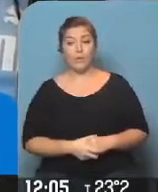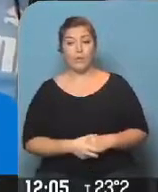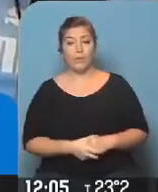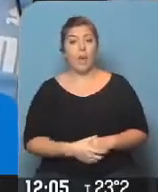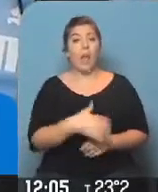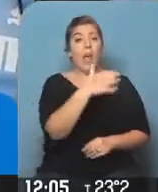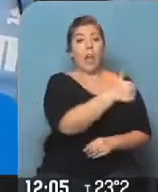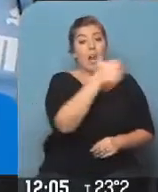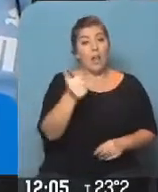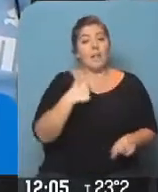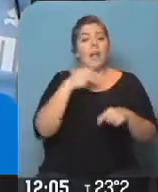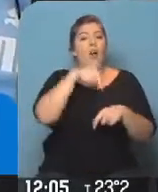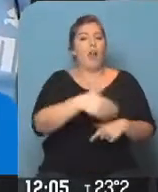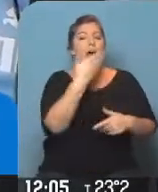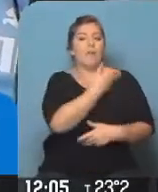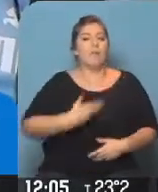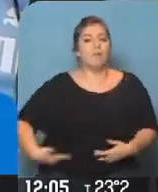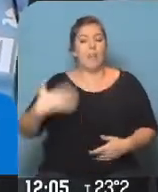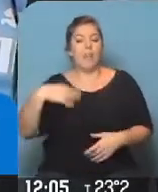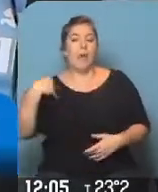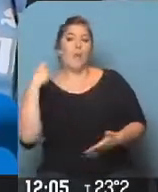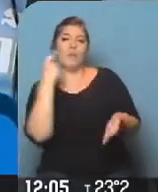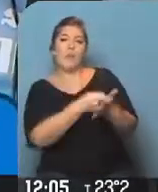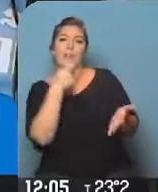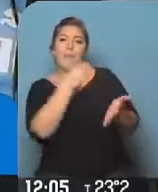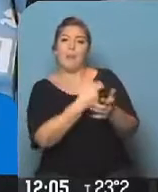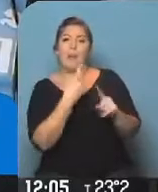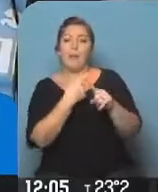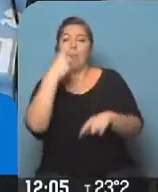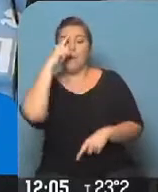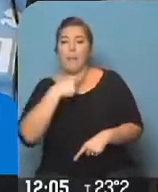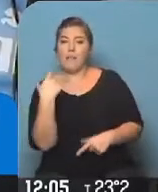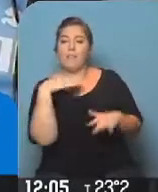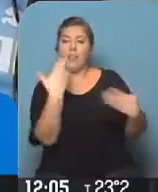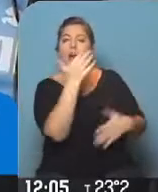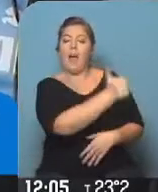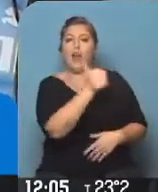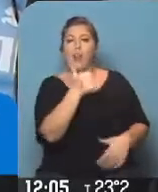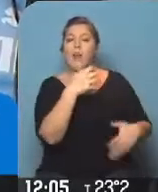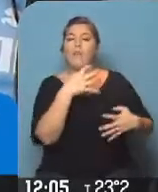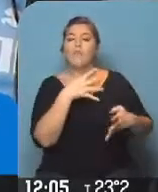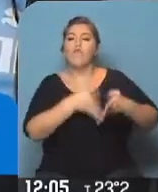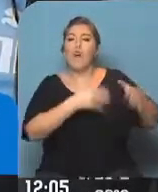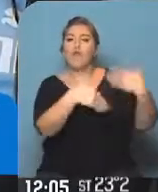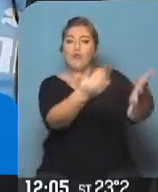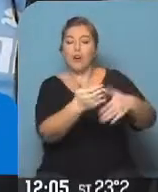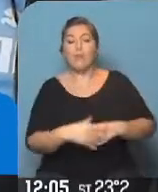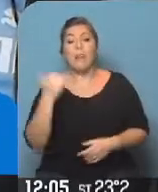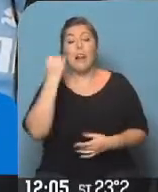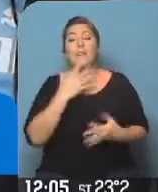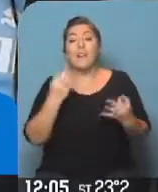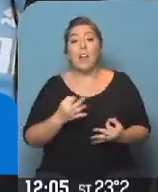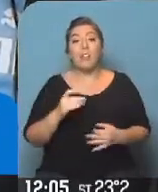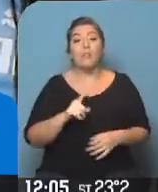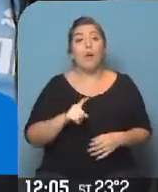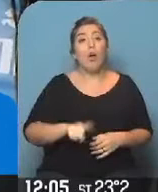Aerolíneas se estatizó, poner plata todos los meses para que Aerolíneas funcione. Y la verdad que todas las demás